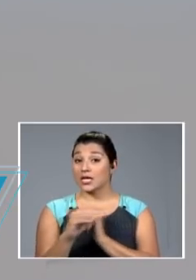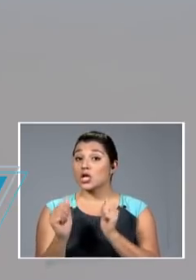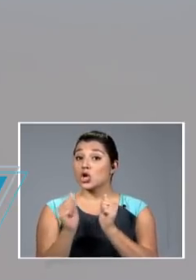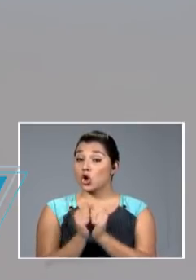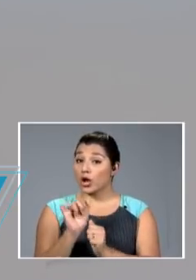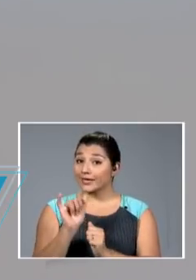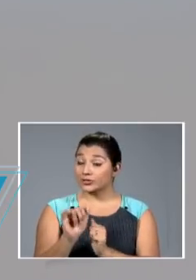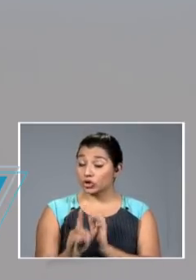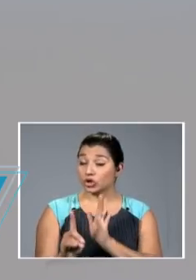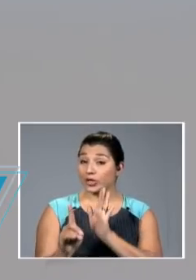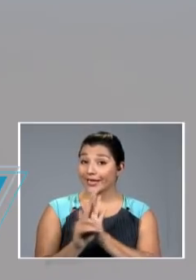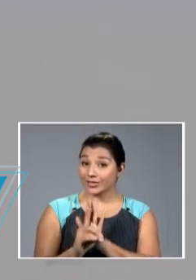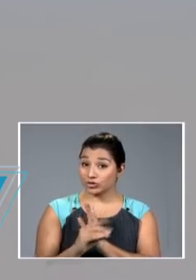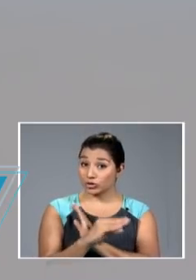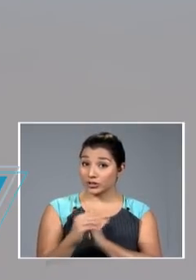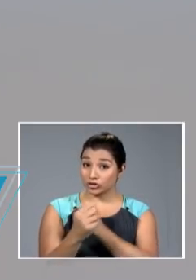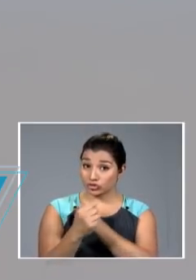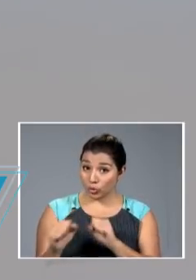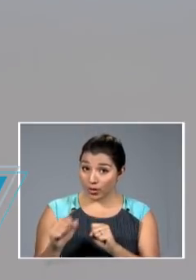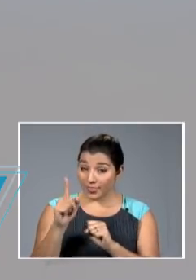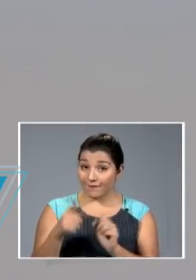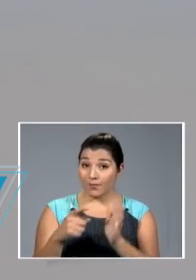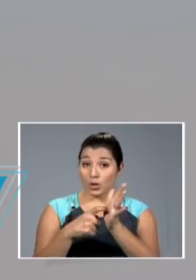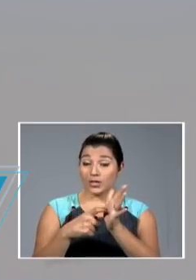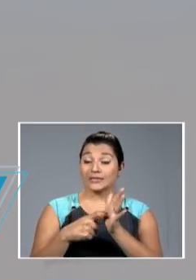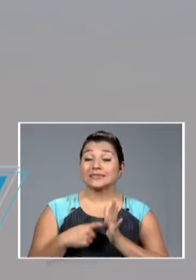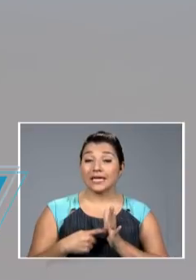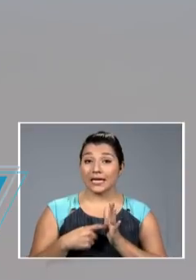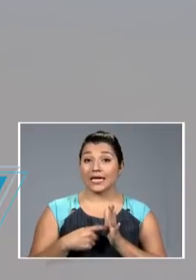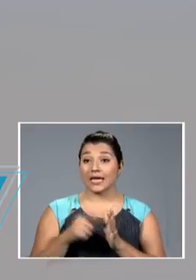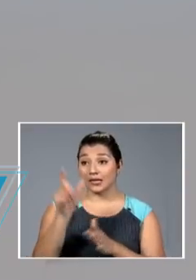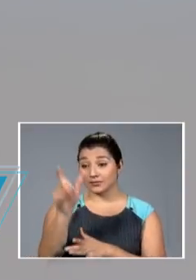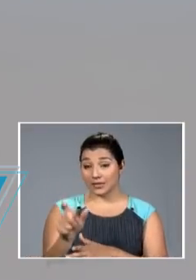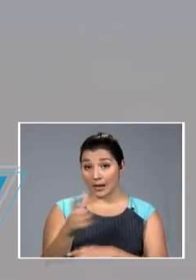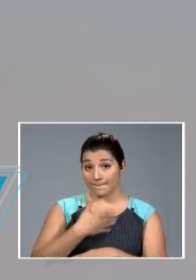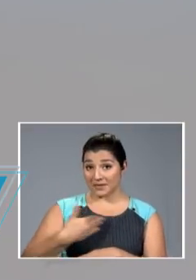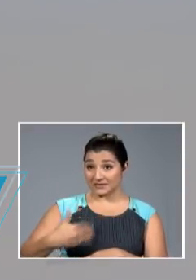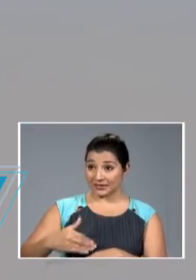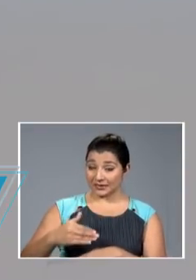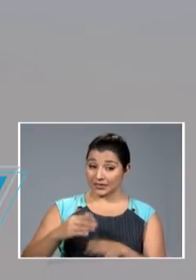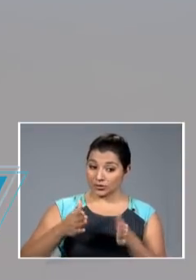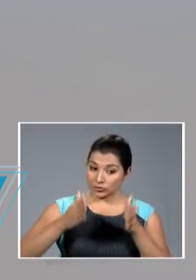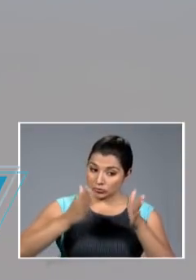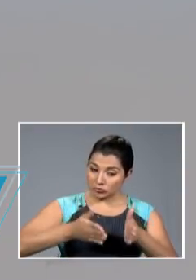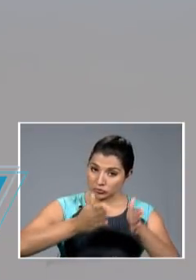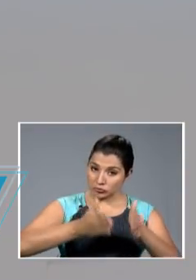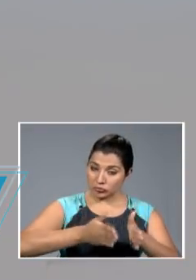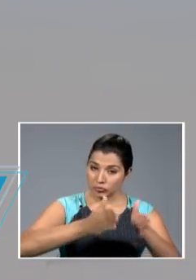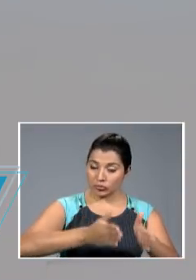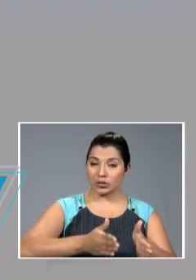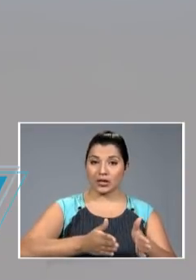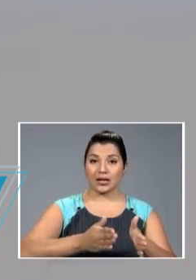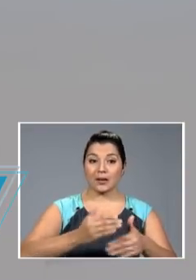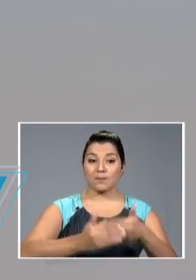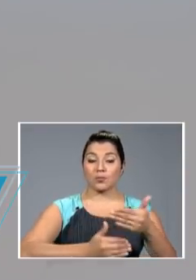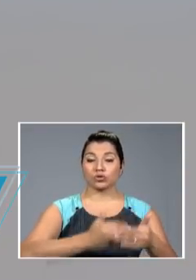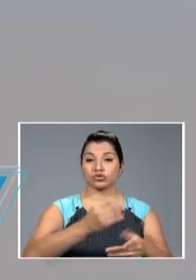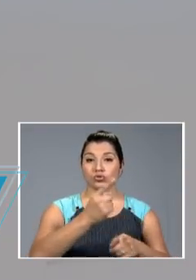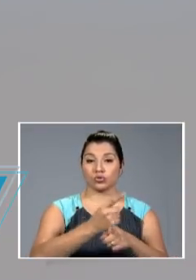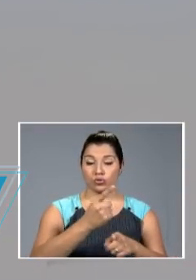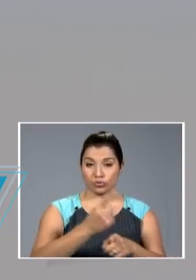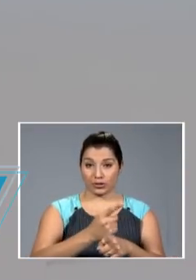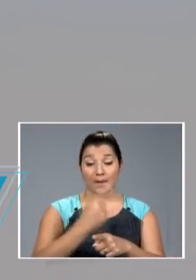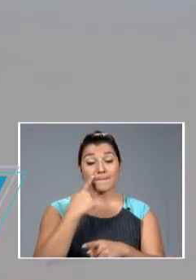derechos y con esa soberanía hay que exigirle a quien llegue al gobierno que camine por la ruta de